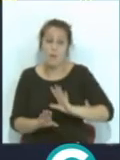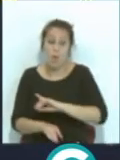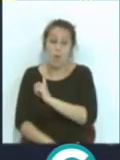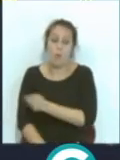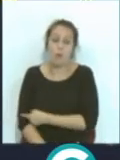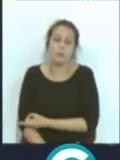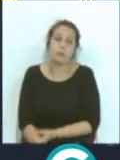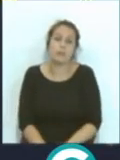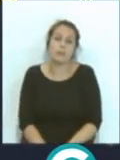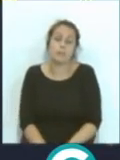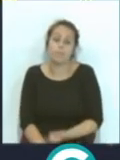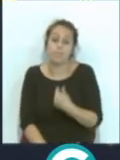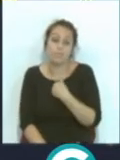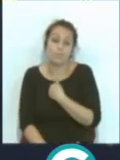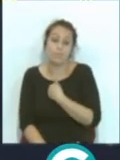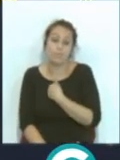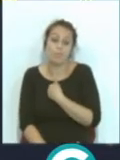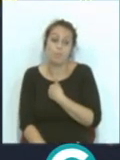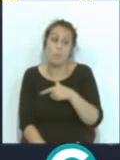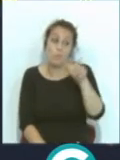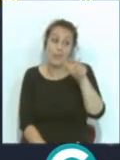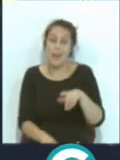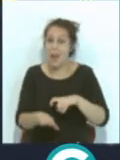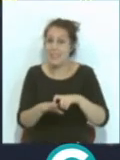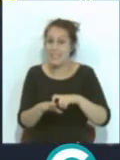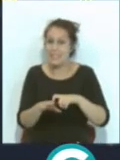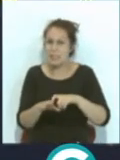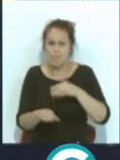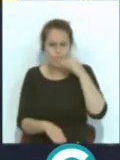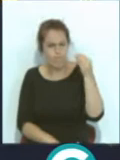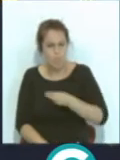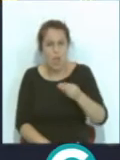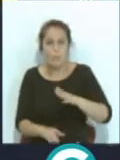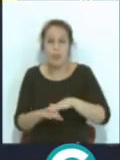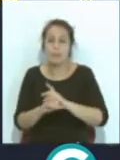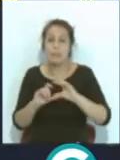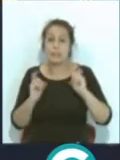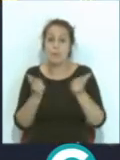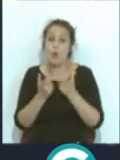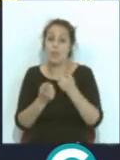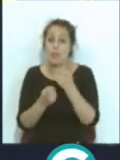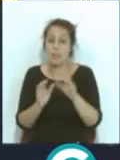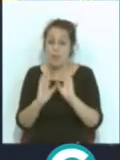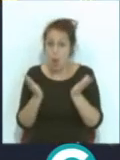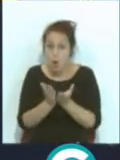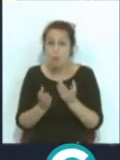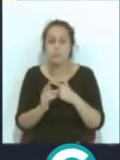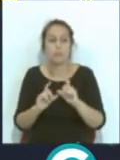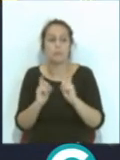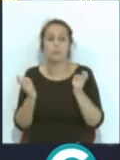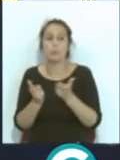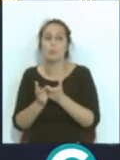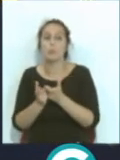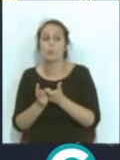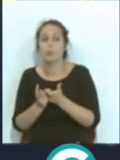deportivamente pues él tiene unas características muy buenas para un equipo que necesita el balón, para un equipo